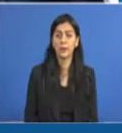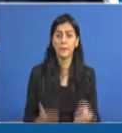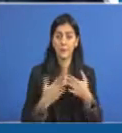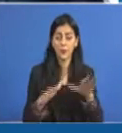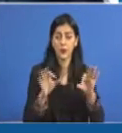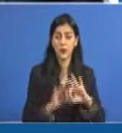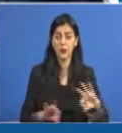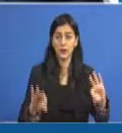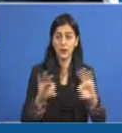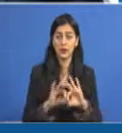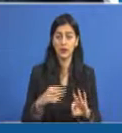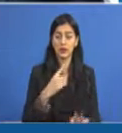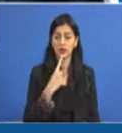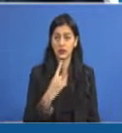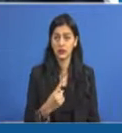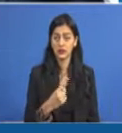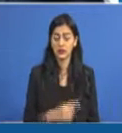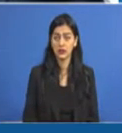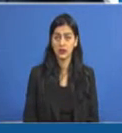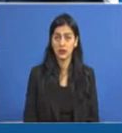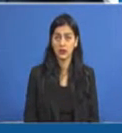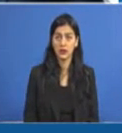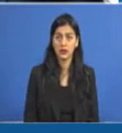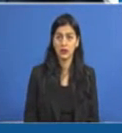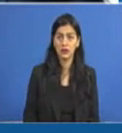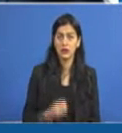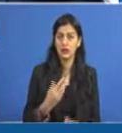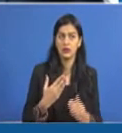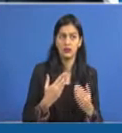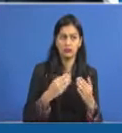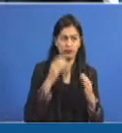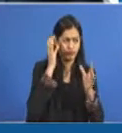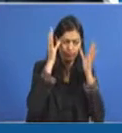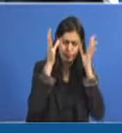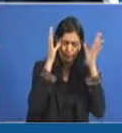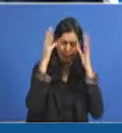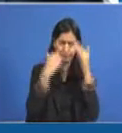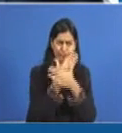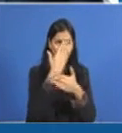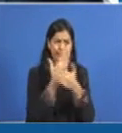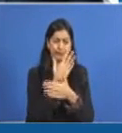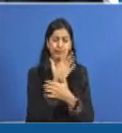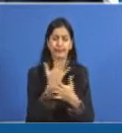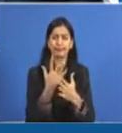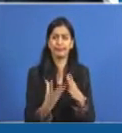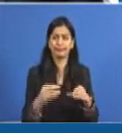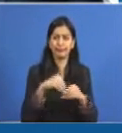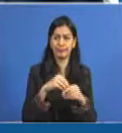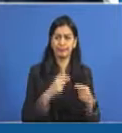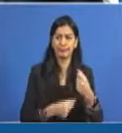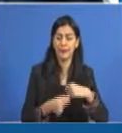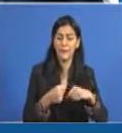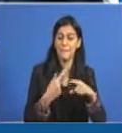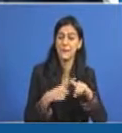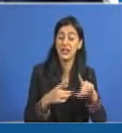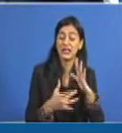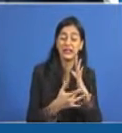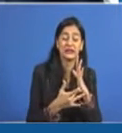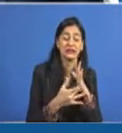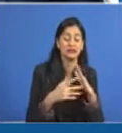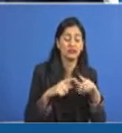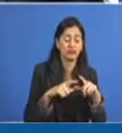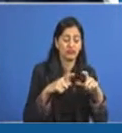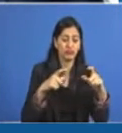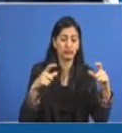mencionar, hay muchas innovaciones en el comercio, pero la tendencia de la tecnología es tan grande que